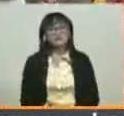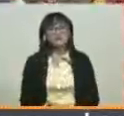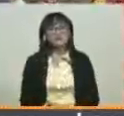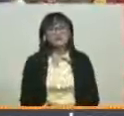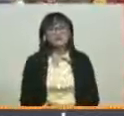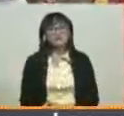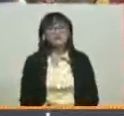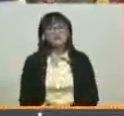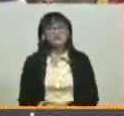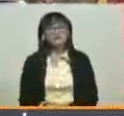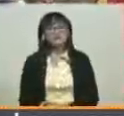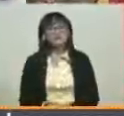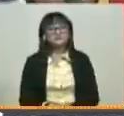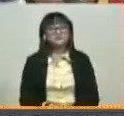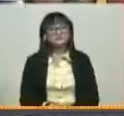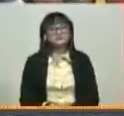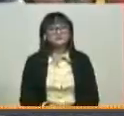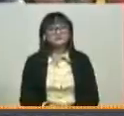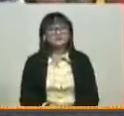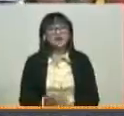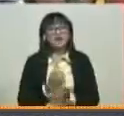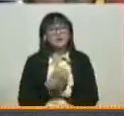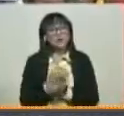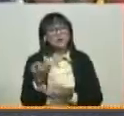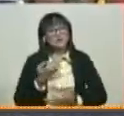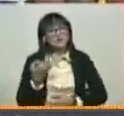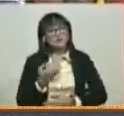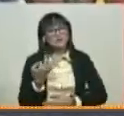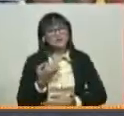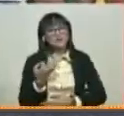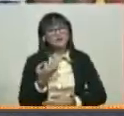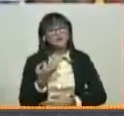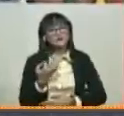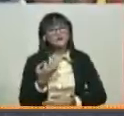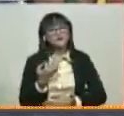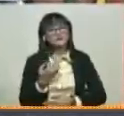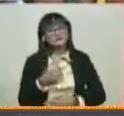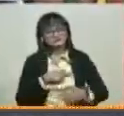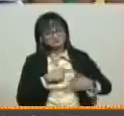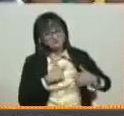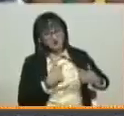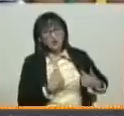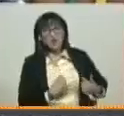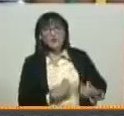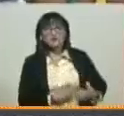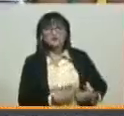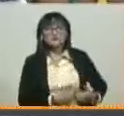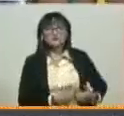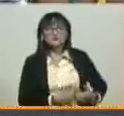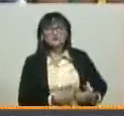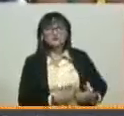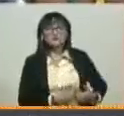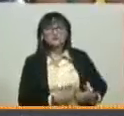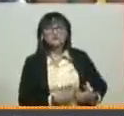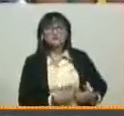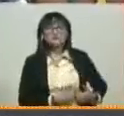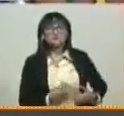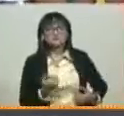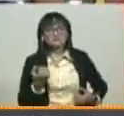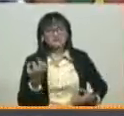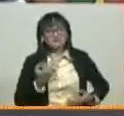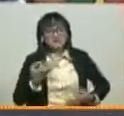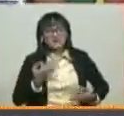mueve, el amor sincero que llevamos aquí en el pecho, de patriotas